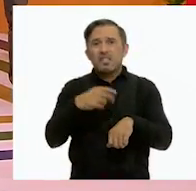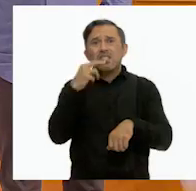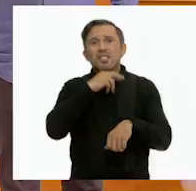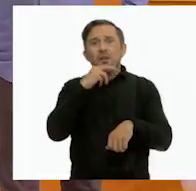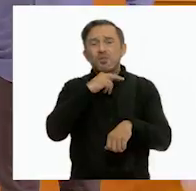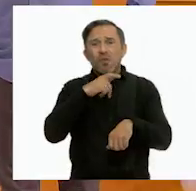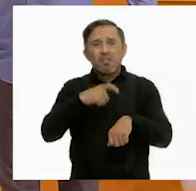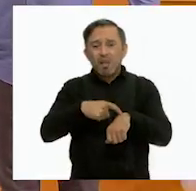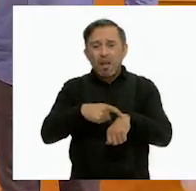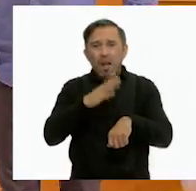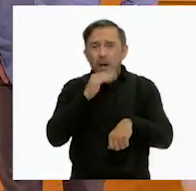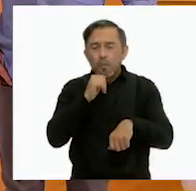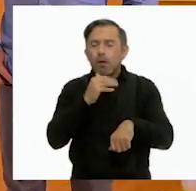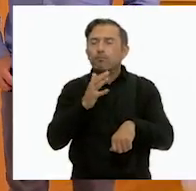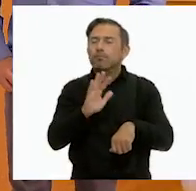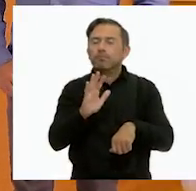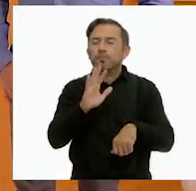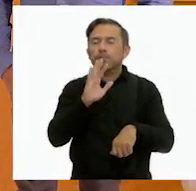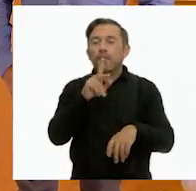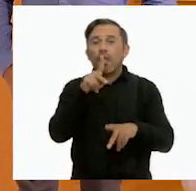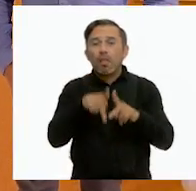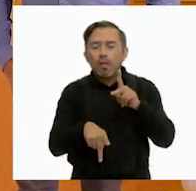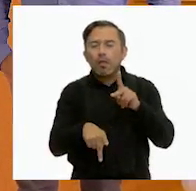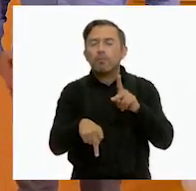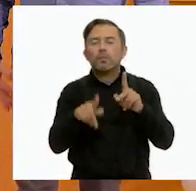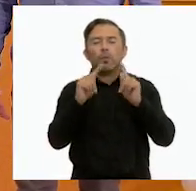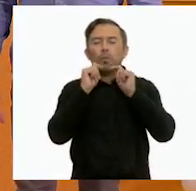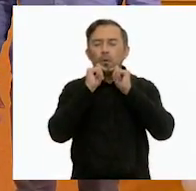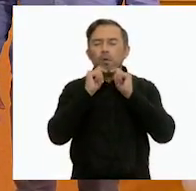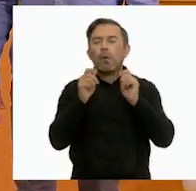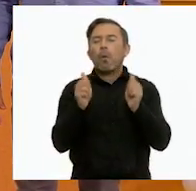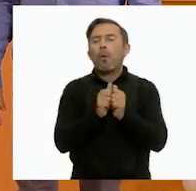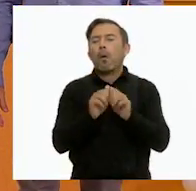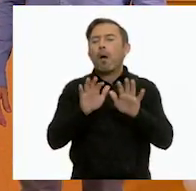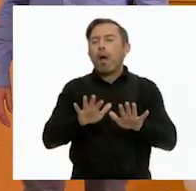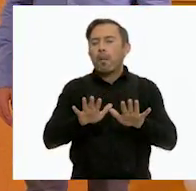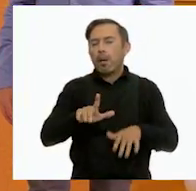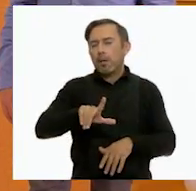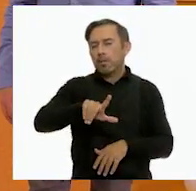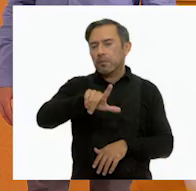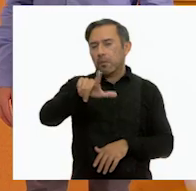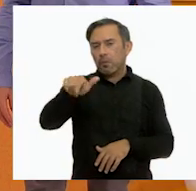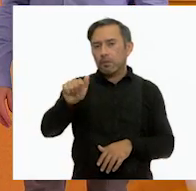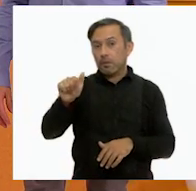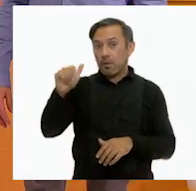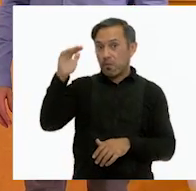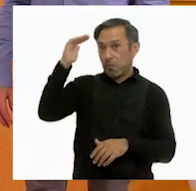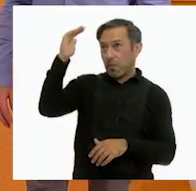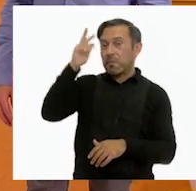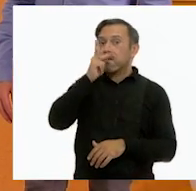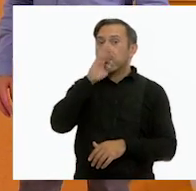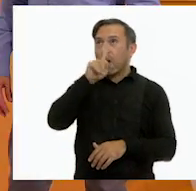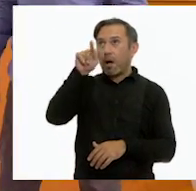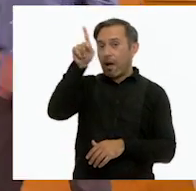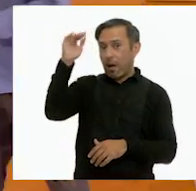terminarlos, los puedes hacer en otro momento, pide la ayuda de algún adulto adulto para que pueda realizarlo. ¿De acuerdo? Oiga,